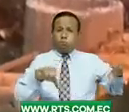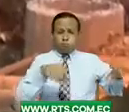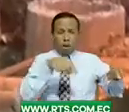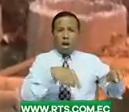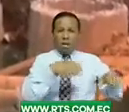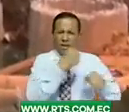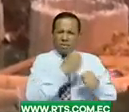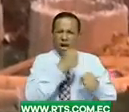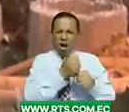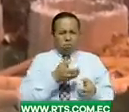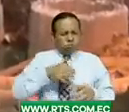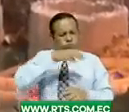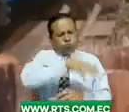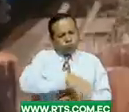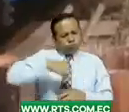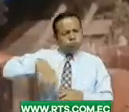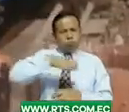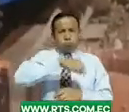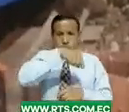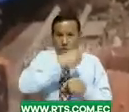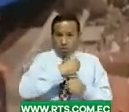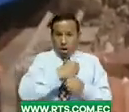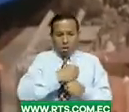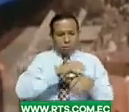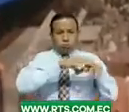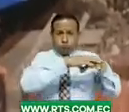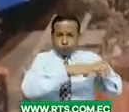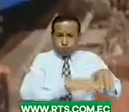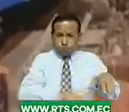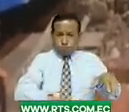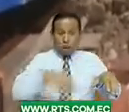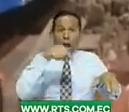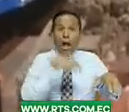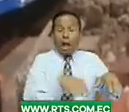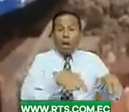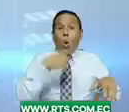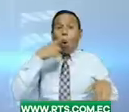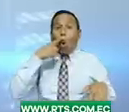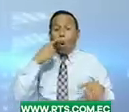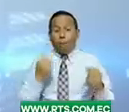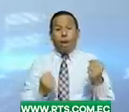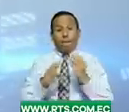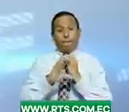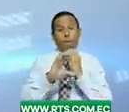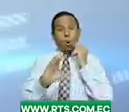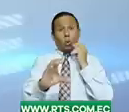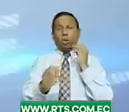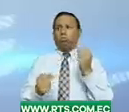urbano, ahogándose entre el agua putrefacta de ese lugar.